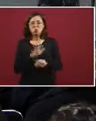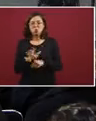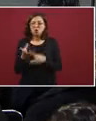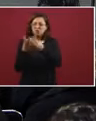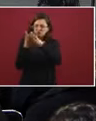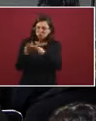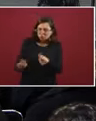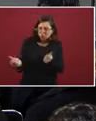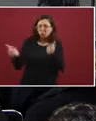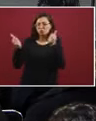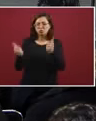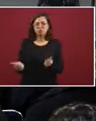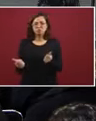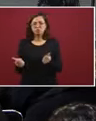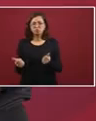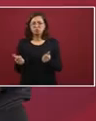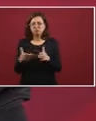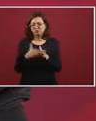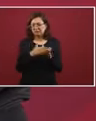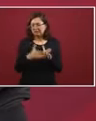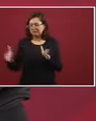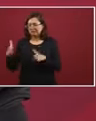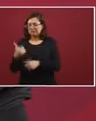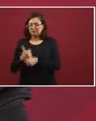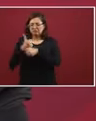da a la crisis que están enfrentando.